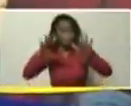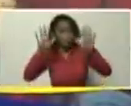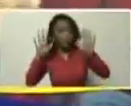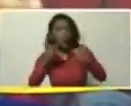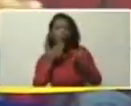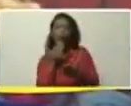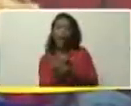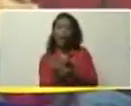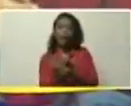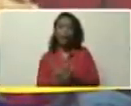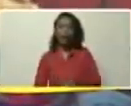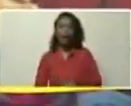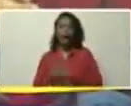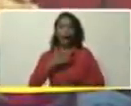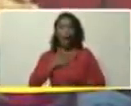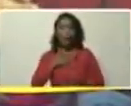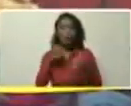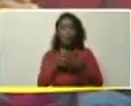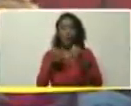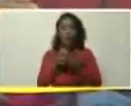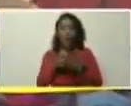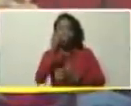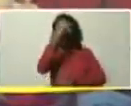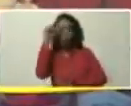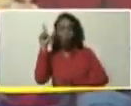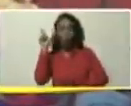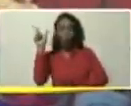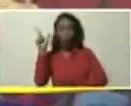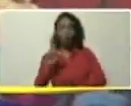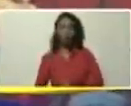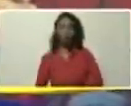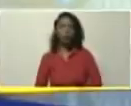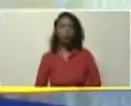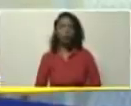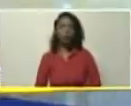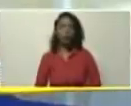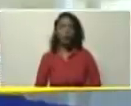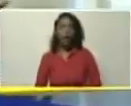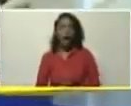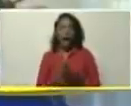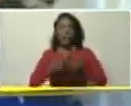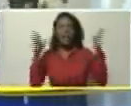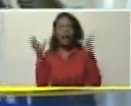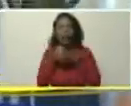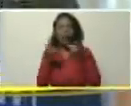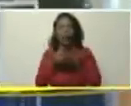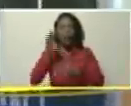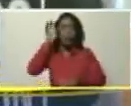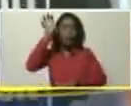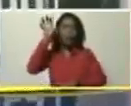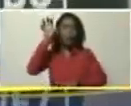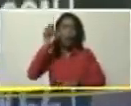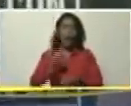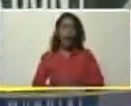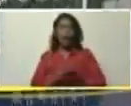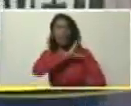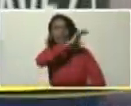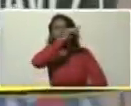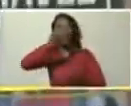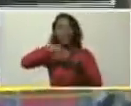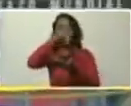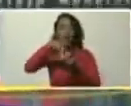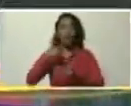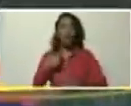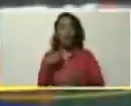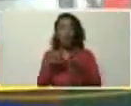gracias a mi partido, el Partido Socialista Unido de Venezuela, al gran polo patriótico, a la dirección nacional de mi